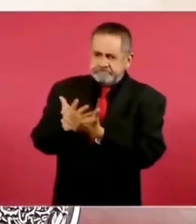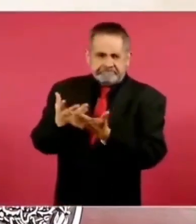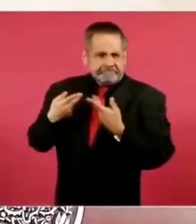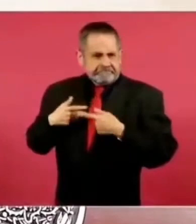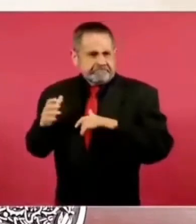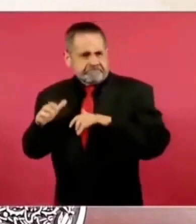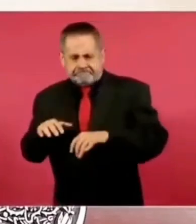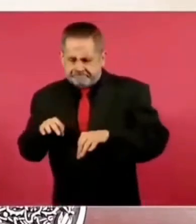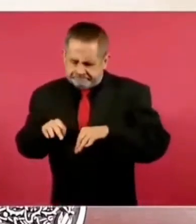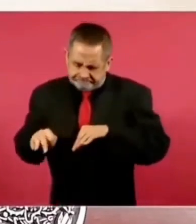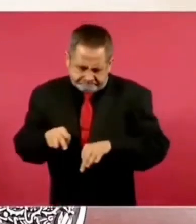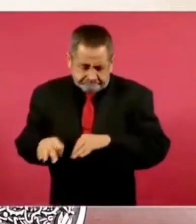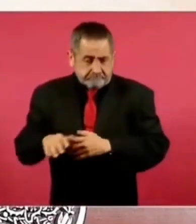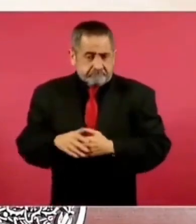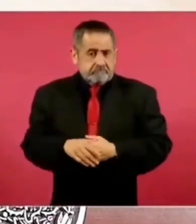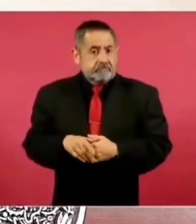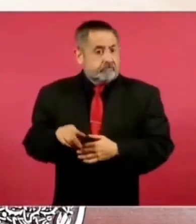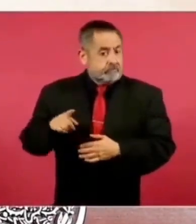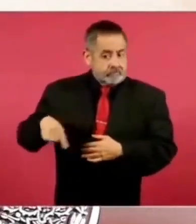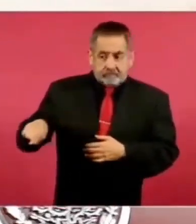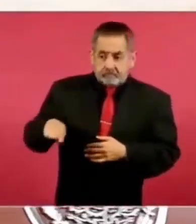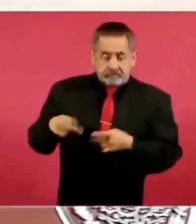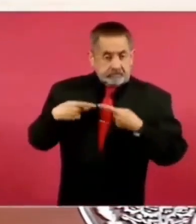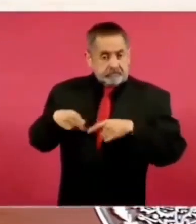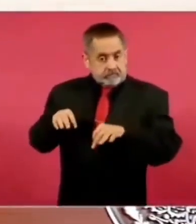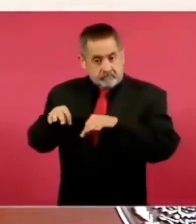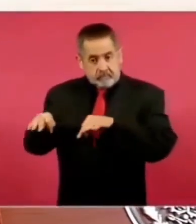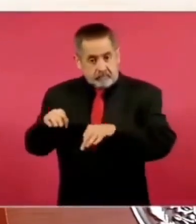y que al trabajador le iba